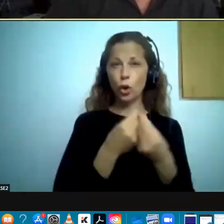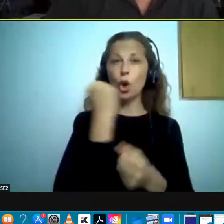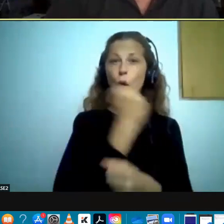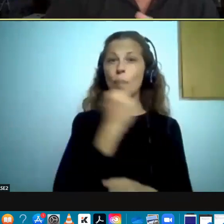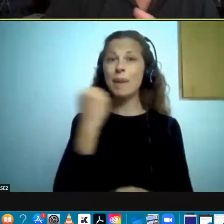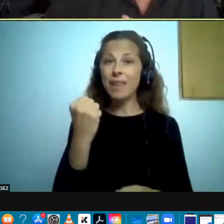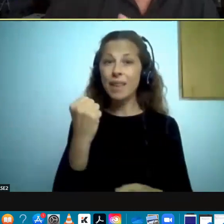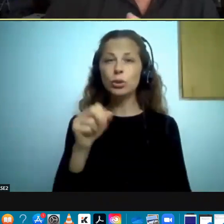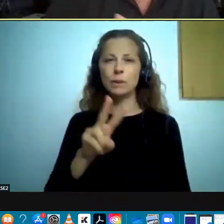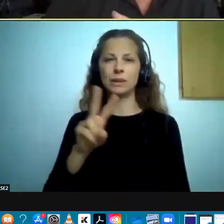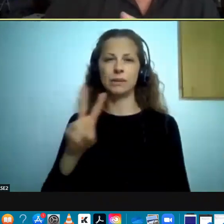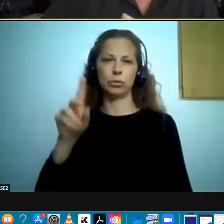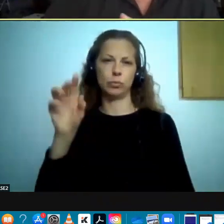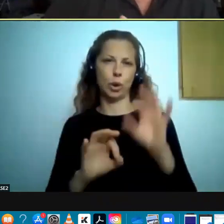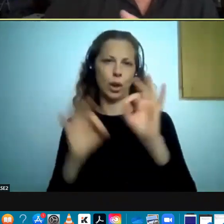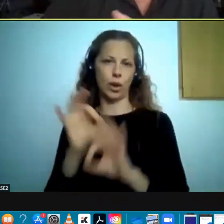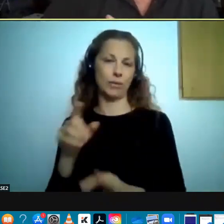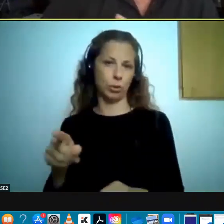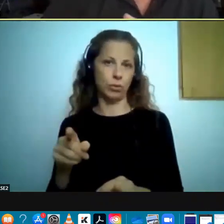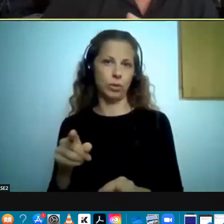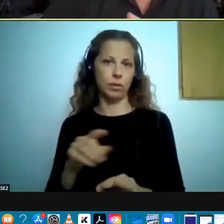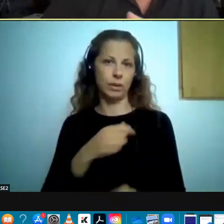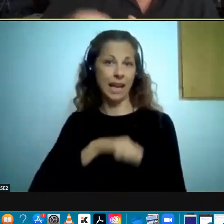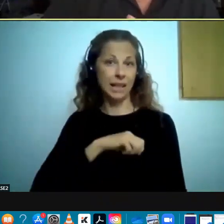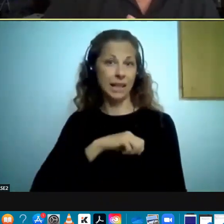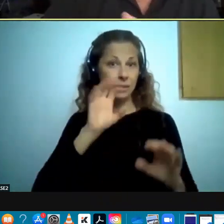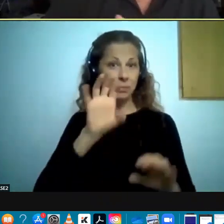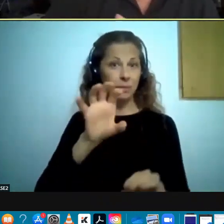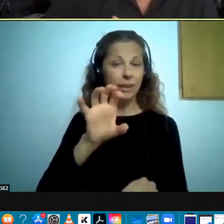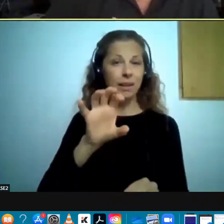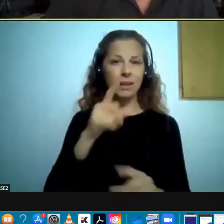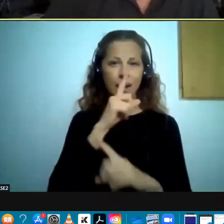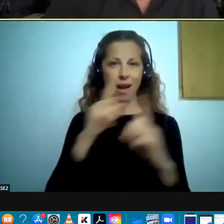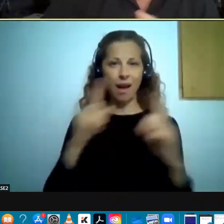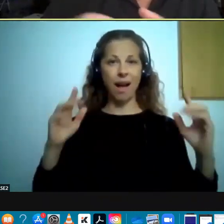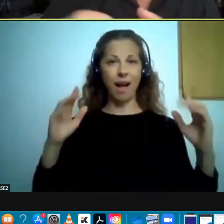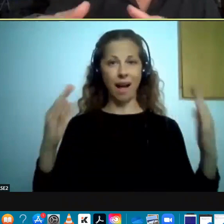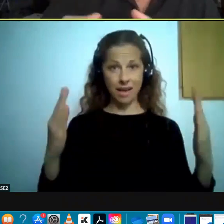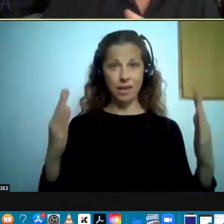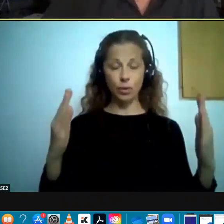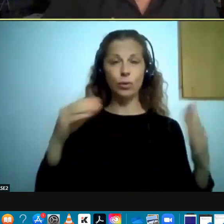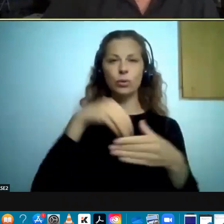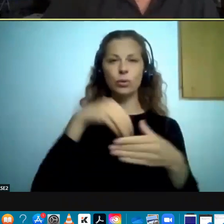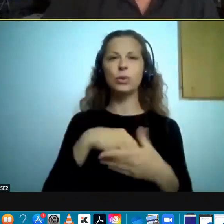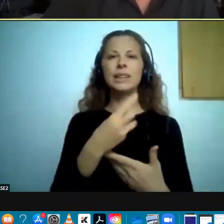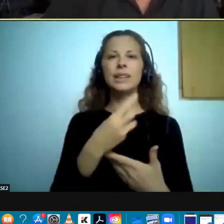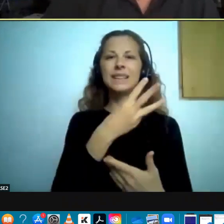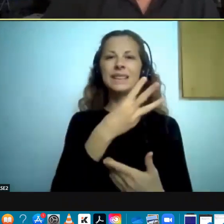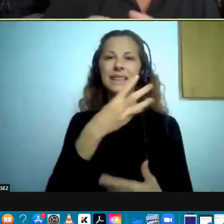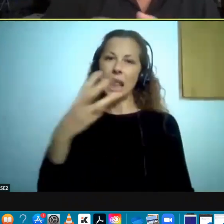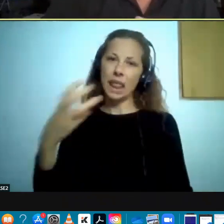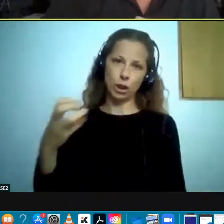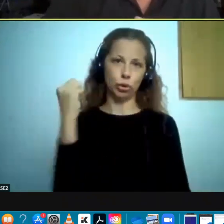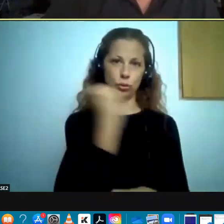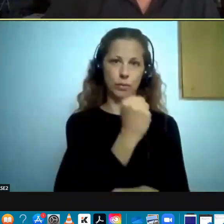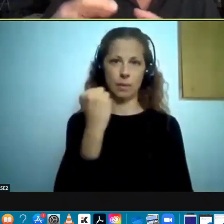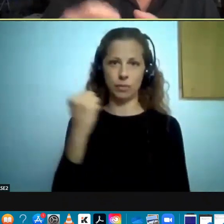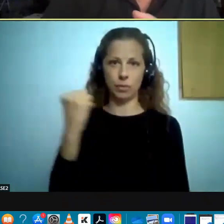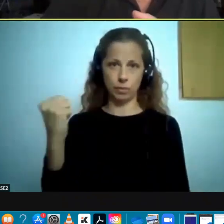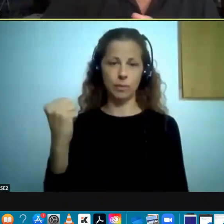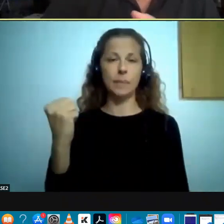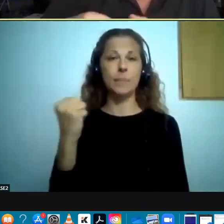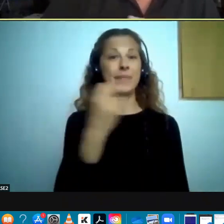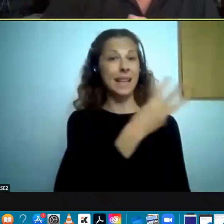en nuestro país. En nuestro país la media de homicidios anuales, incluyendo la violencia de género, son 300 aproximadamente. Pues de